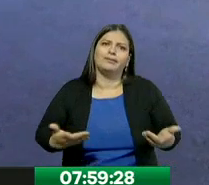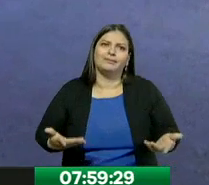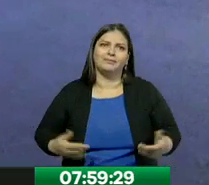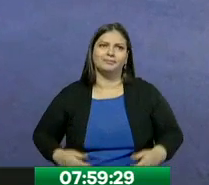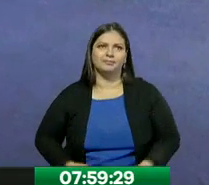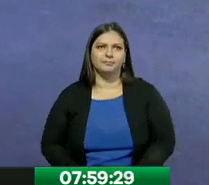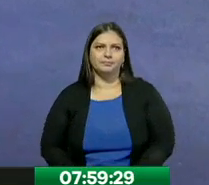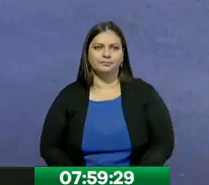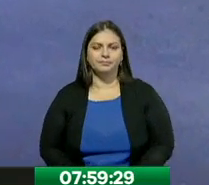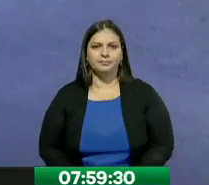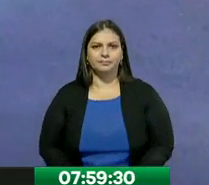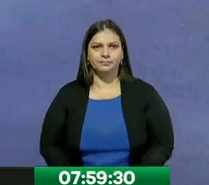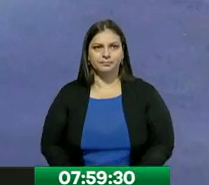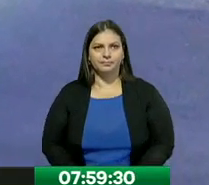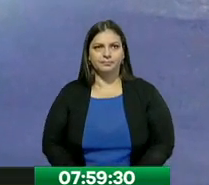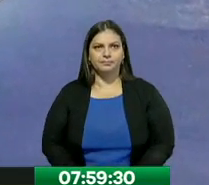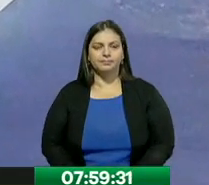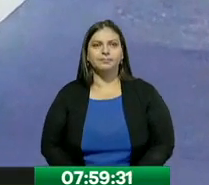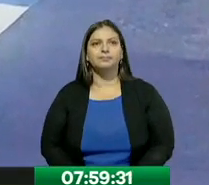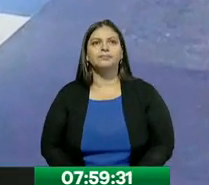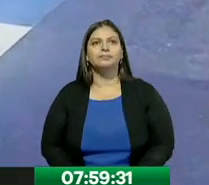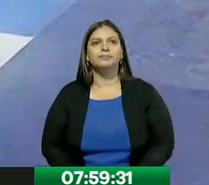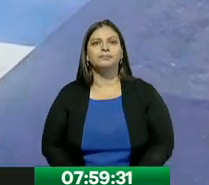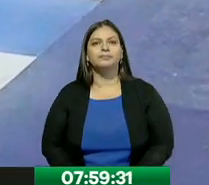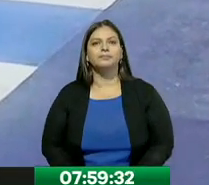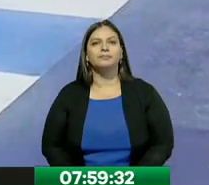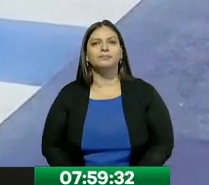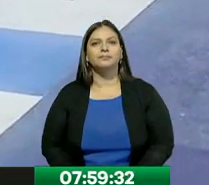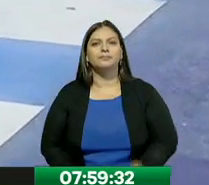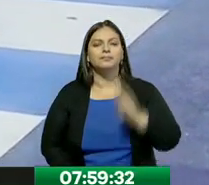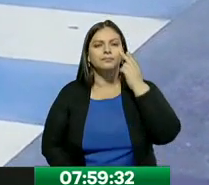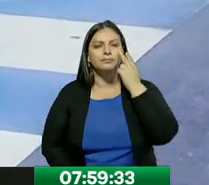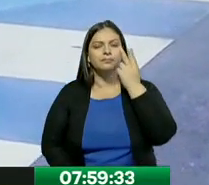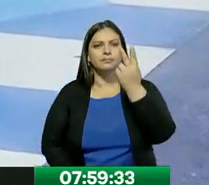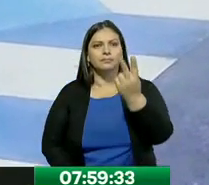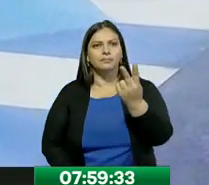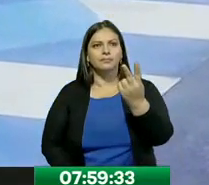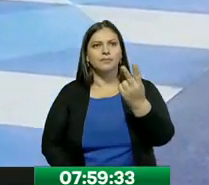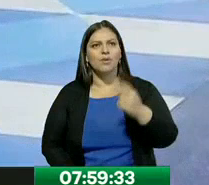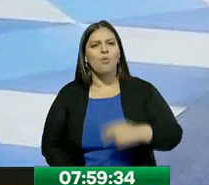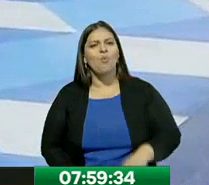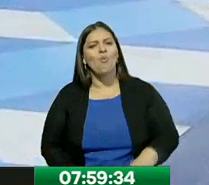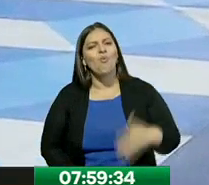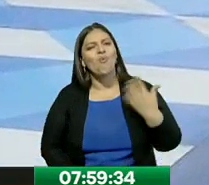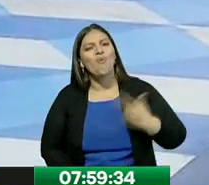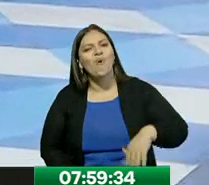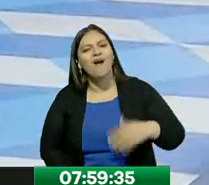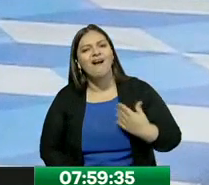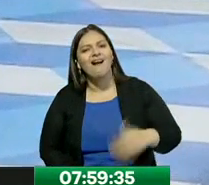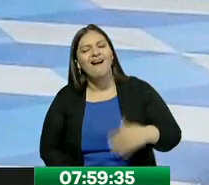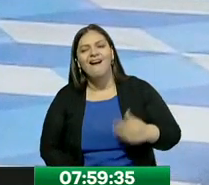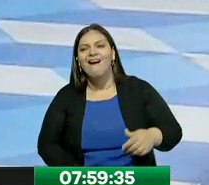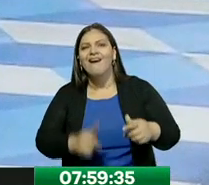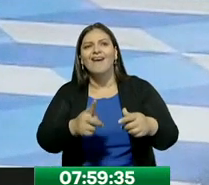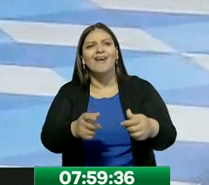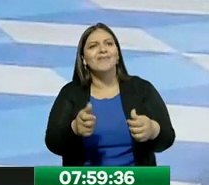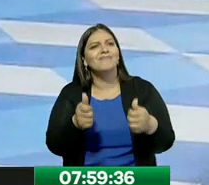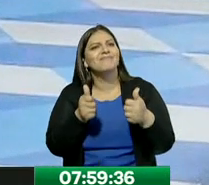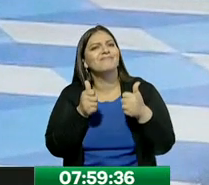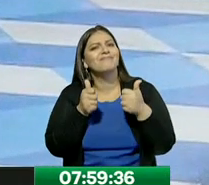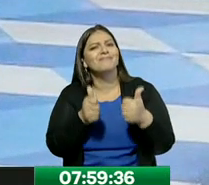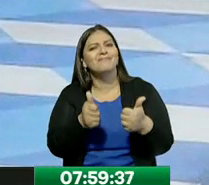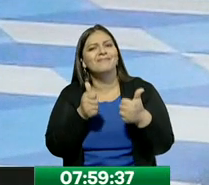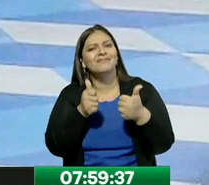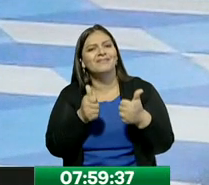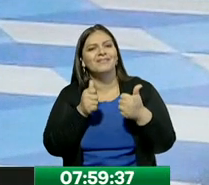ver, mire usted, esta es... Vamos a considerarla indudablemente como una muy buena labor, y es que es una muy buena labor